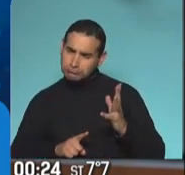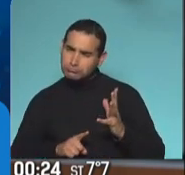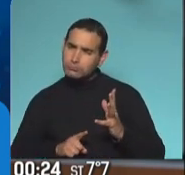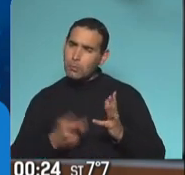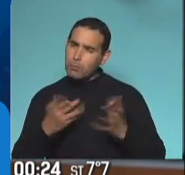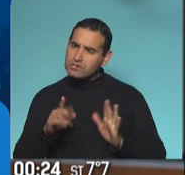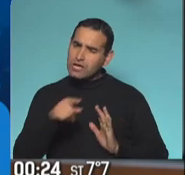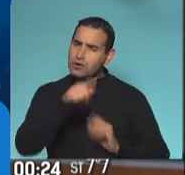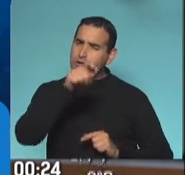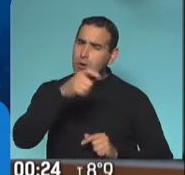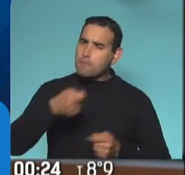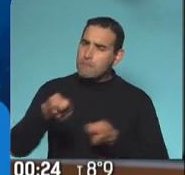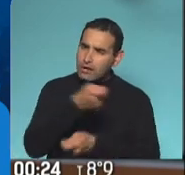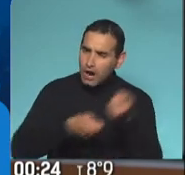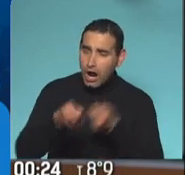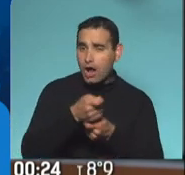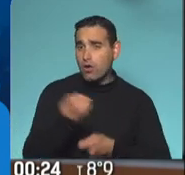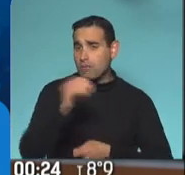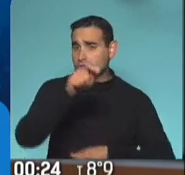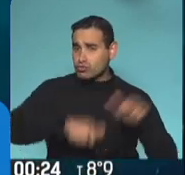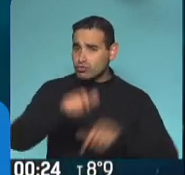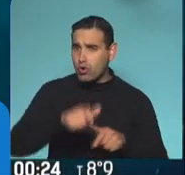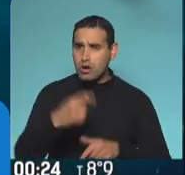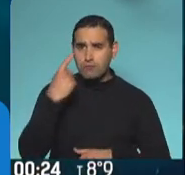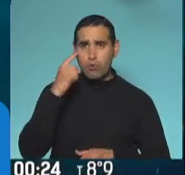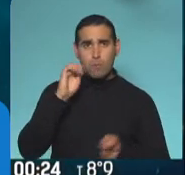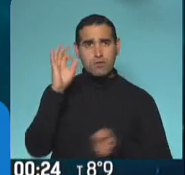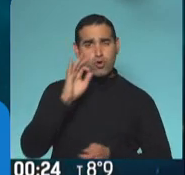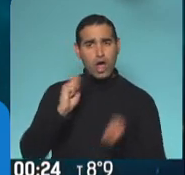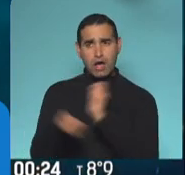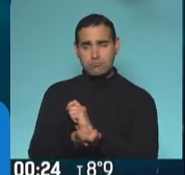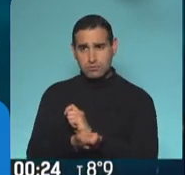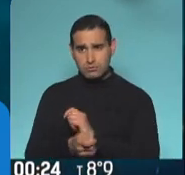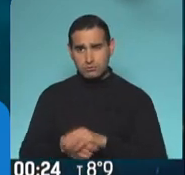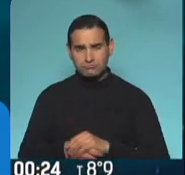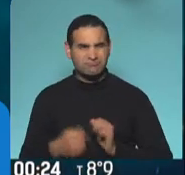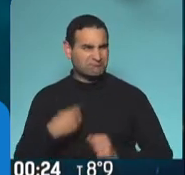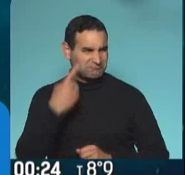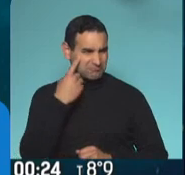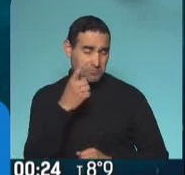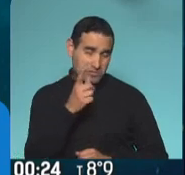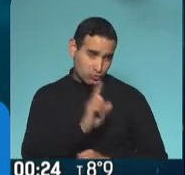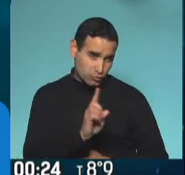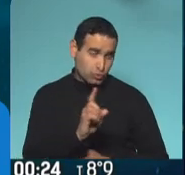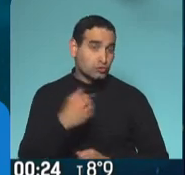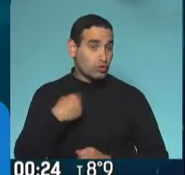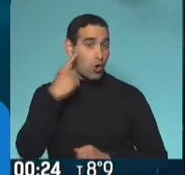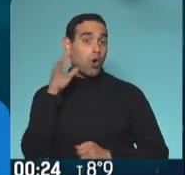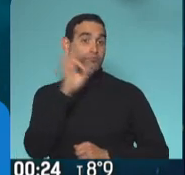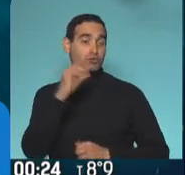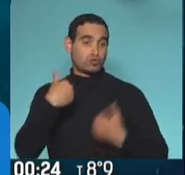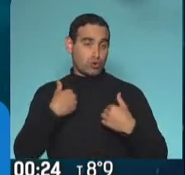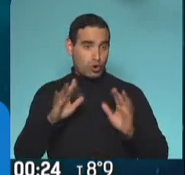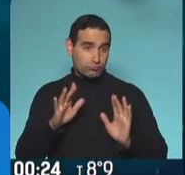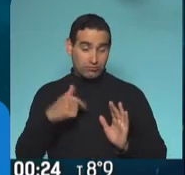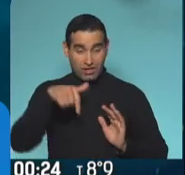no solo de los mercados sino de ese votante no no no yo creo que en mi opinión digamos dado lo